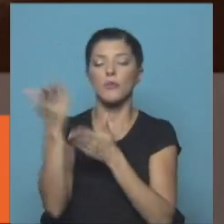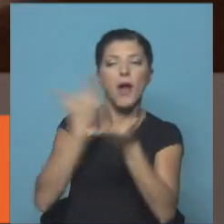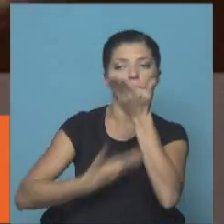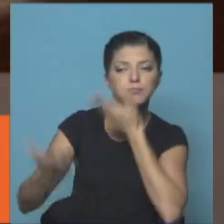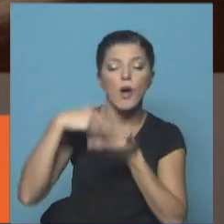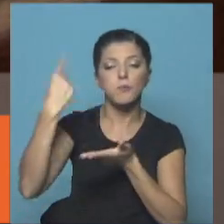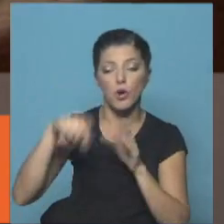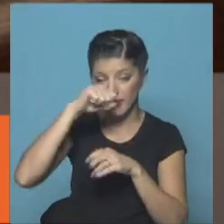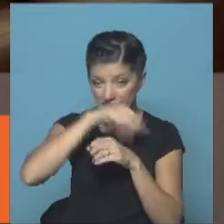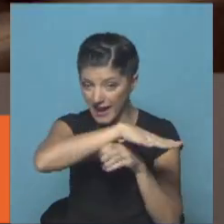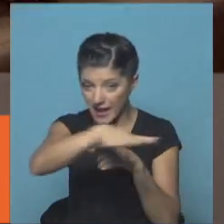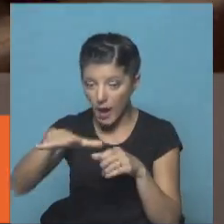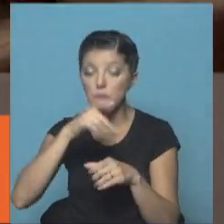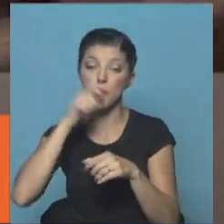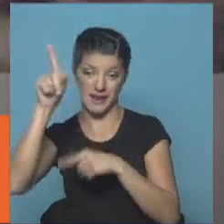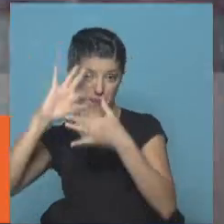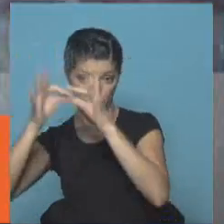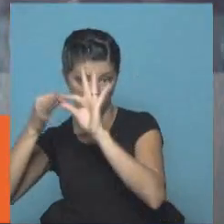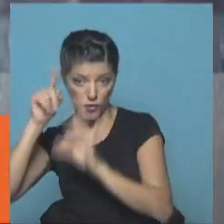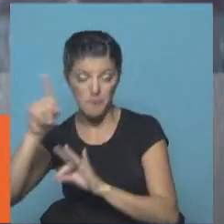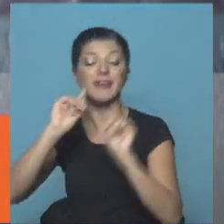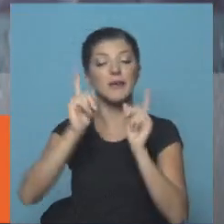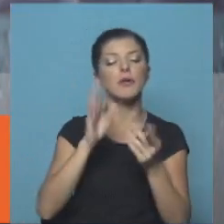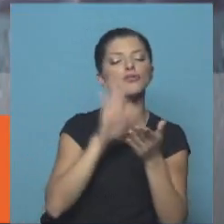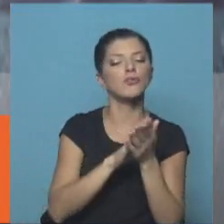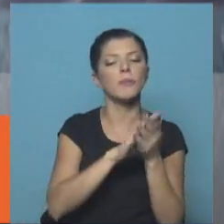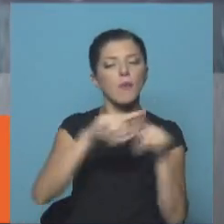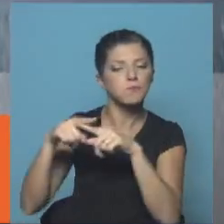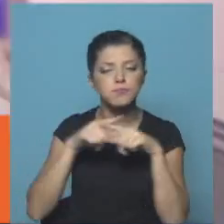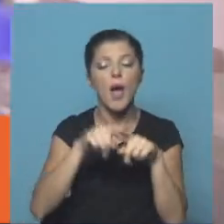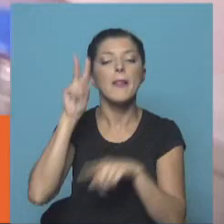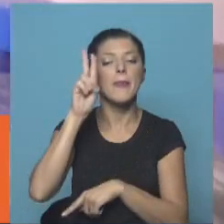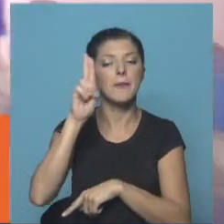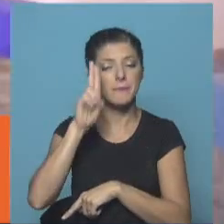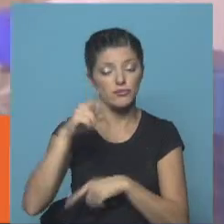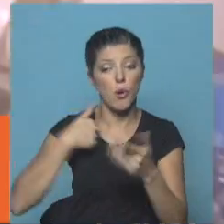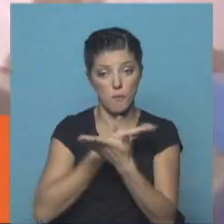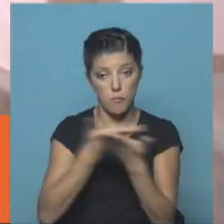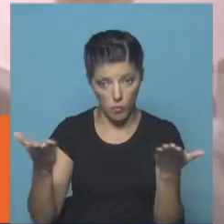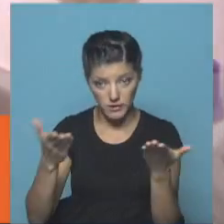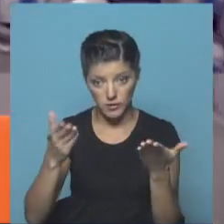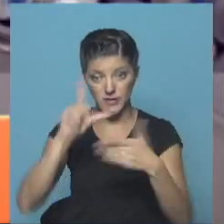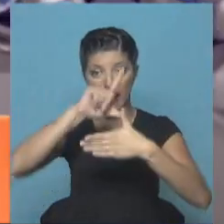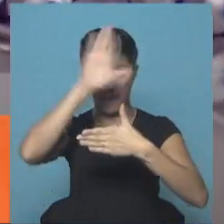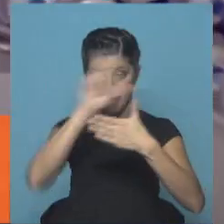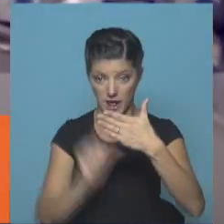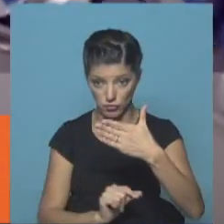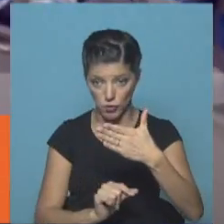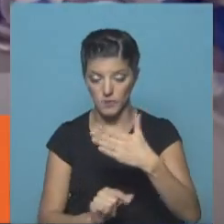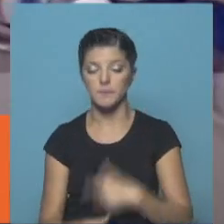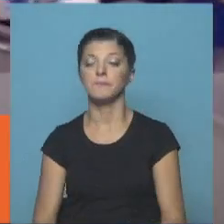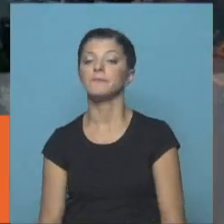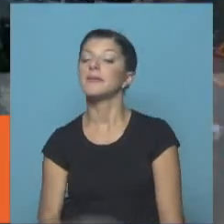productos agrícolas en el caso europeo y contra la discusión sobre patentes y licitaciones públicas en el sudamericano. De lo